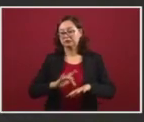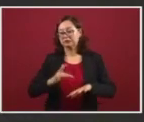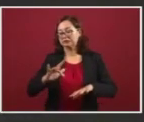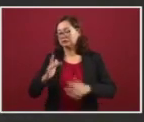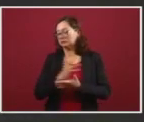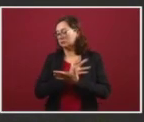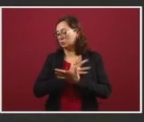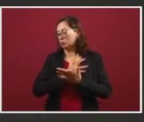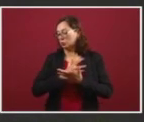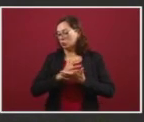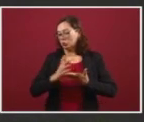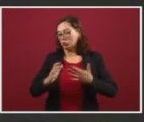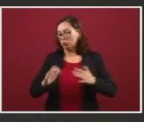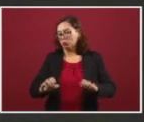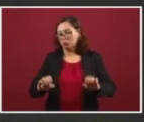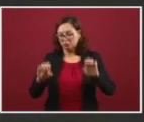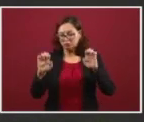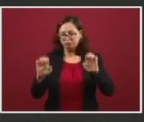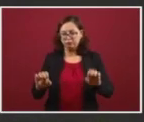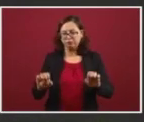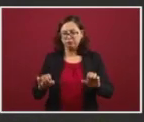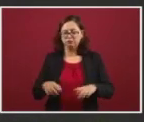extravagantes.